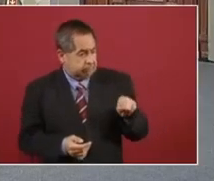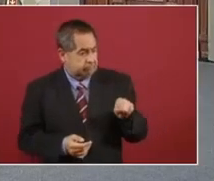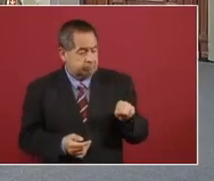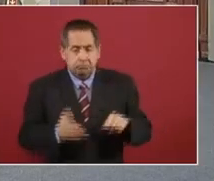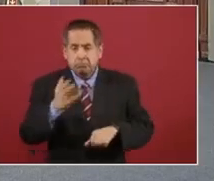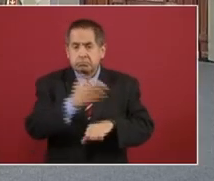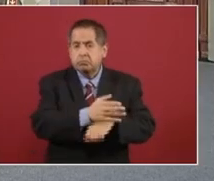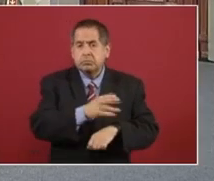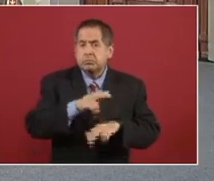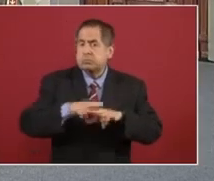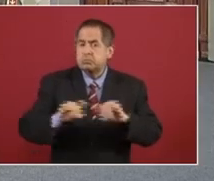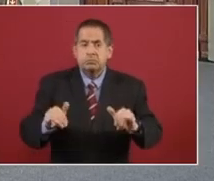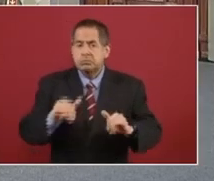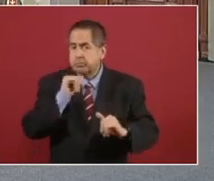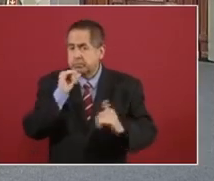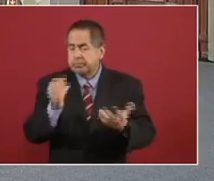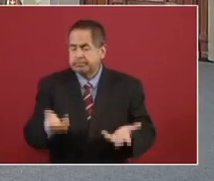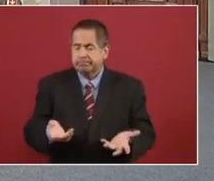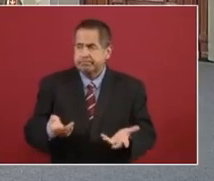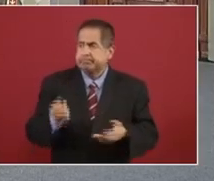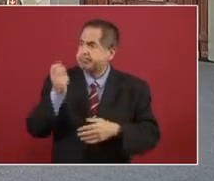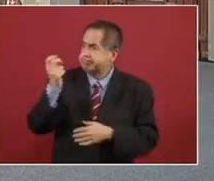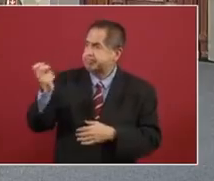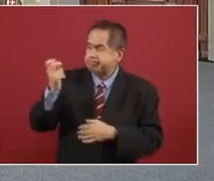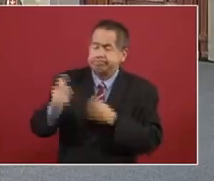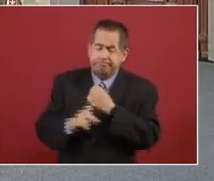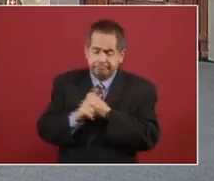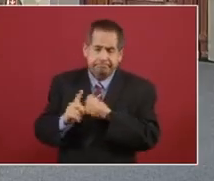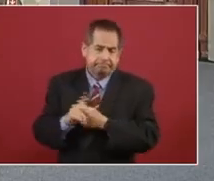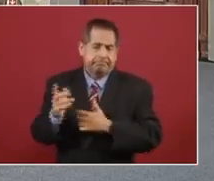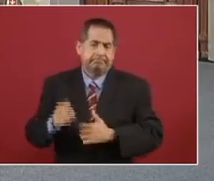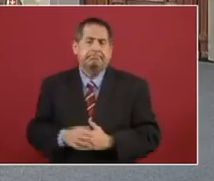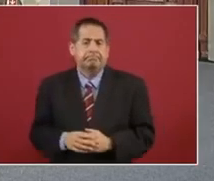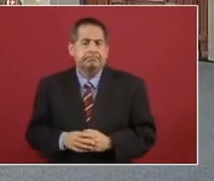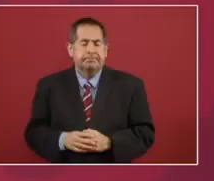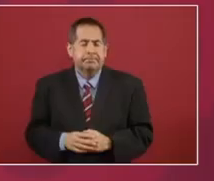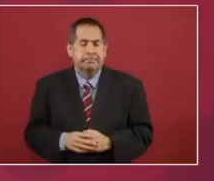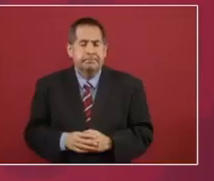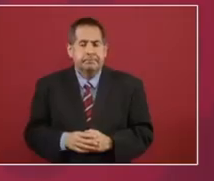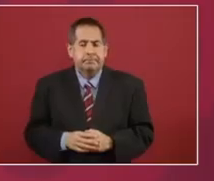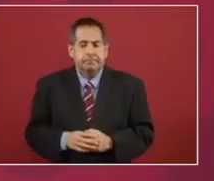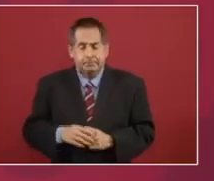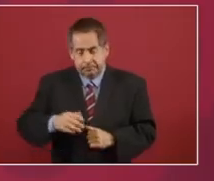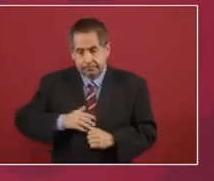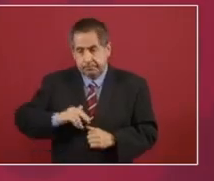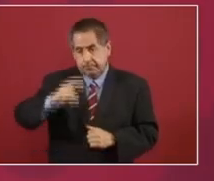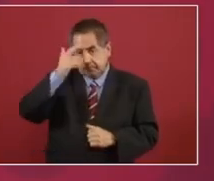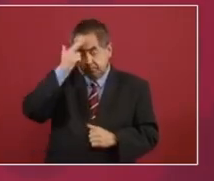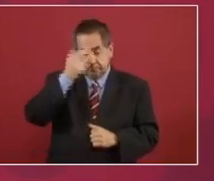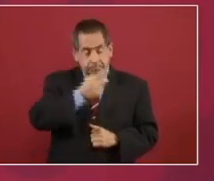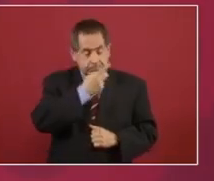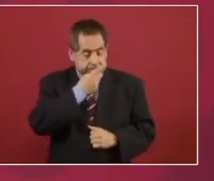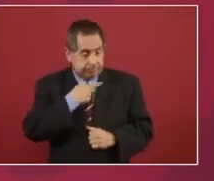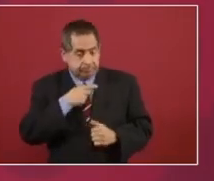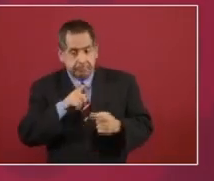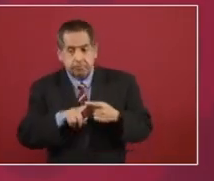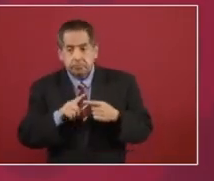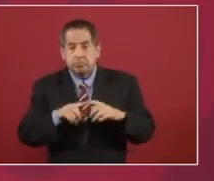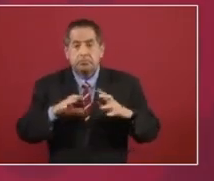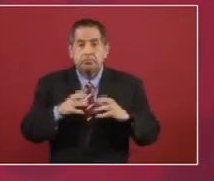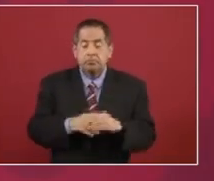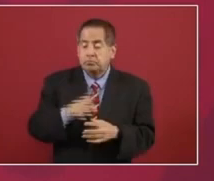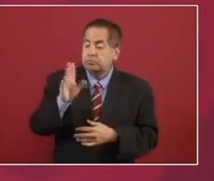un porcentaje muy alto de delitos cometidos. Me acuerdo que me habló